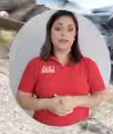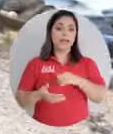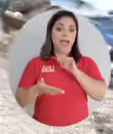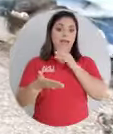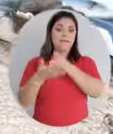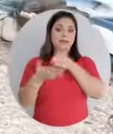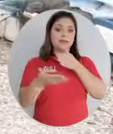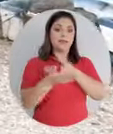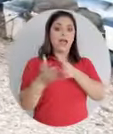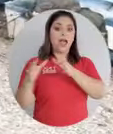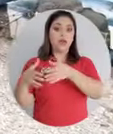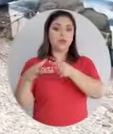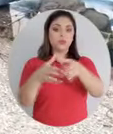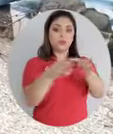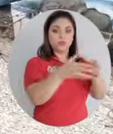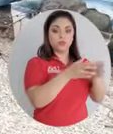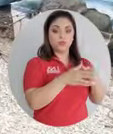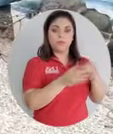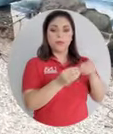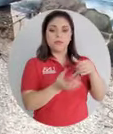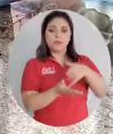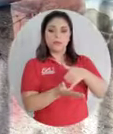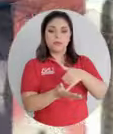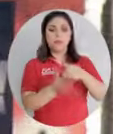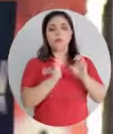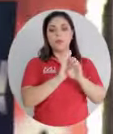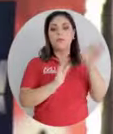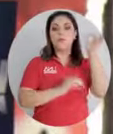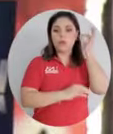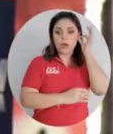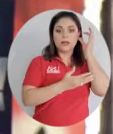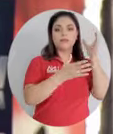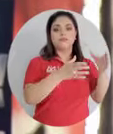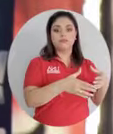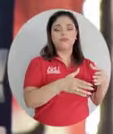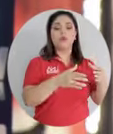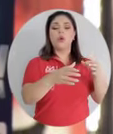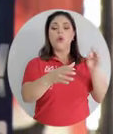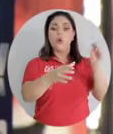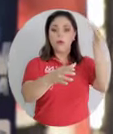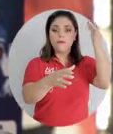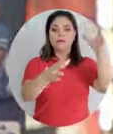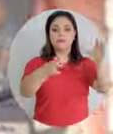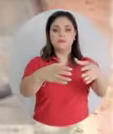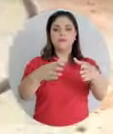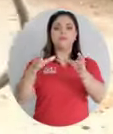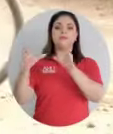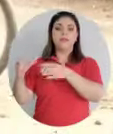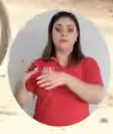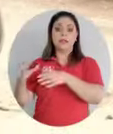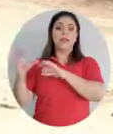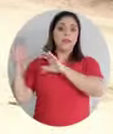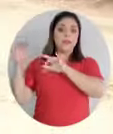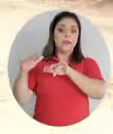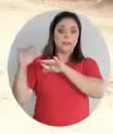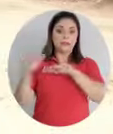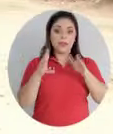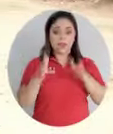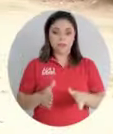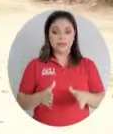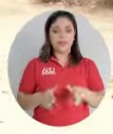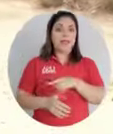que afecta a grupos. Y dentro de esos grupos, por ejemplo, las mujeres, los jóvenes, los inmigrantes, como se mencionaba